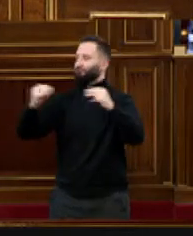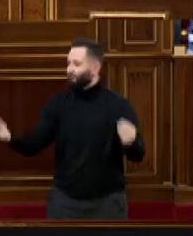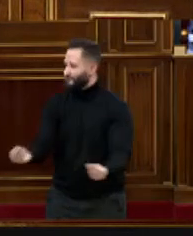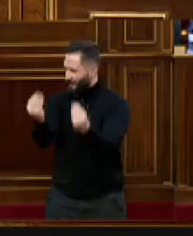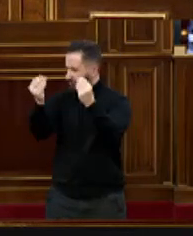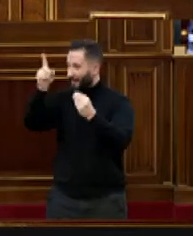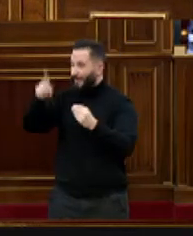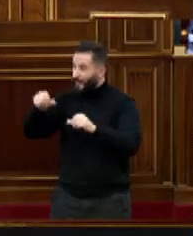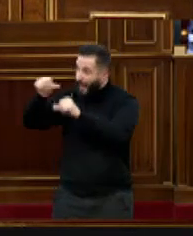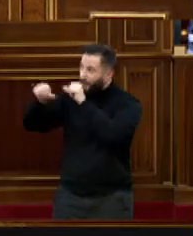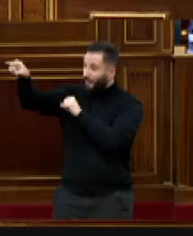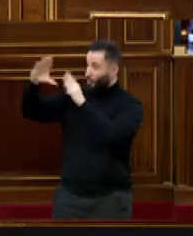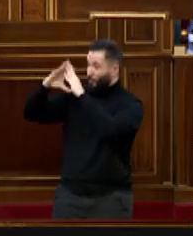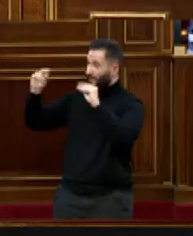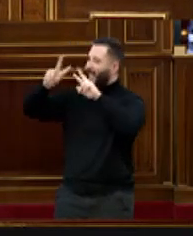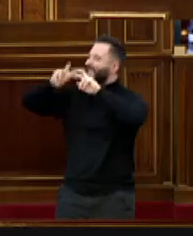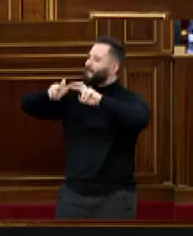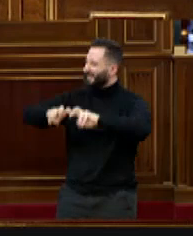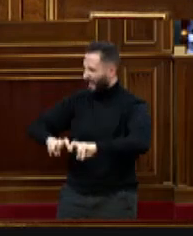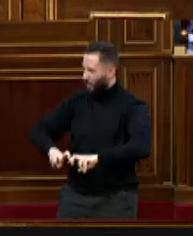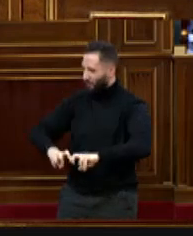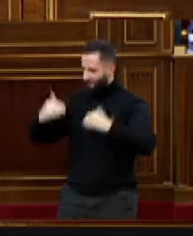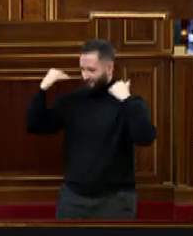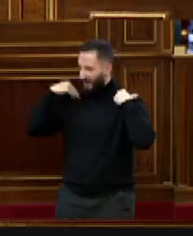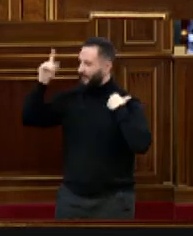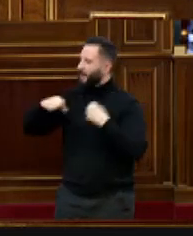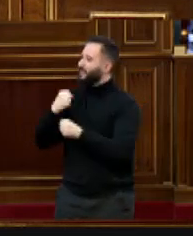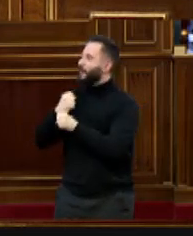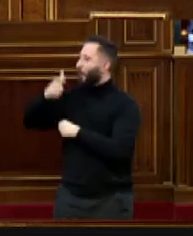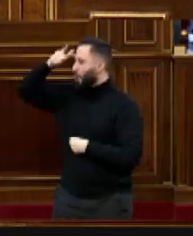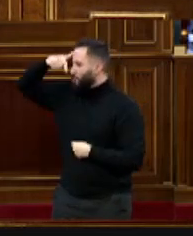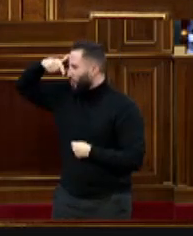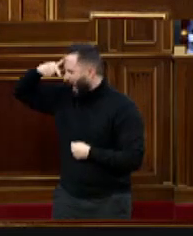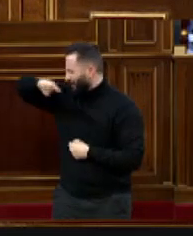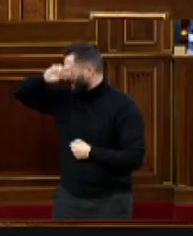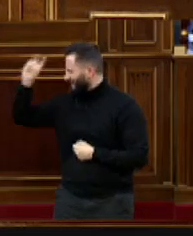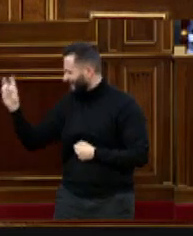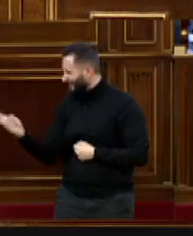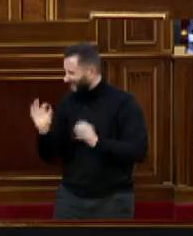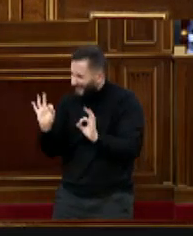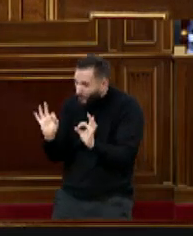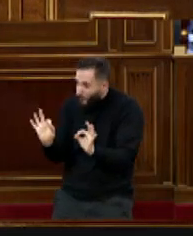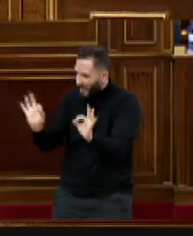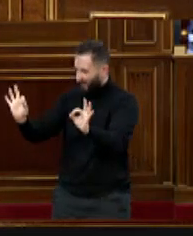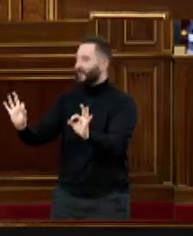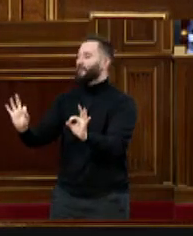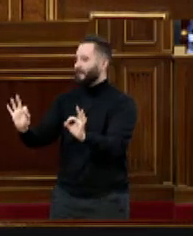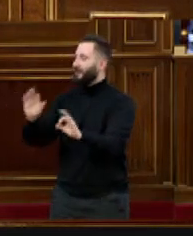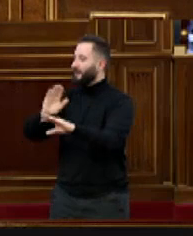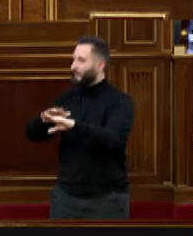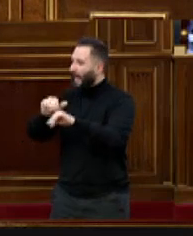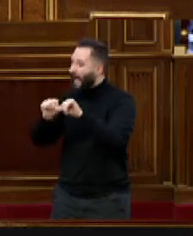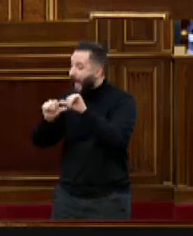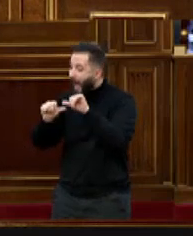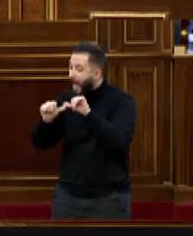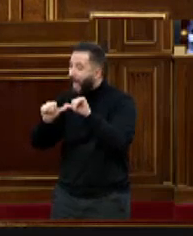investigación y hacer también trabajos de doctorado y todo tipo de trabajos de investigación científica para que contribuyan